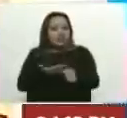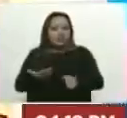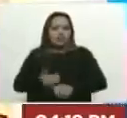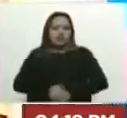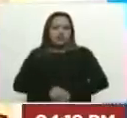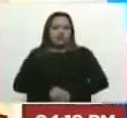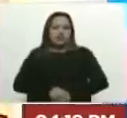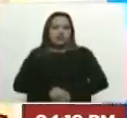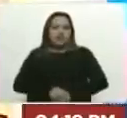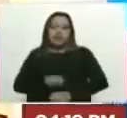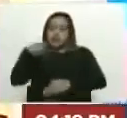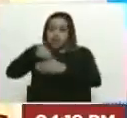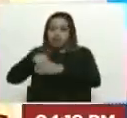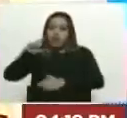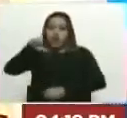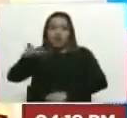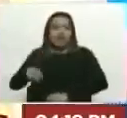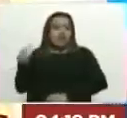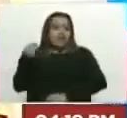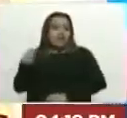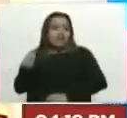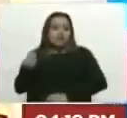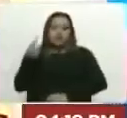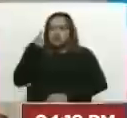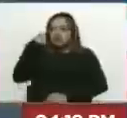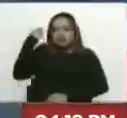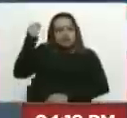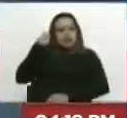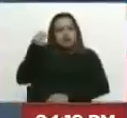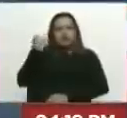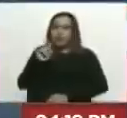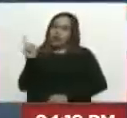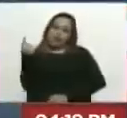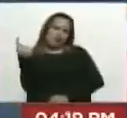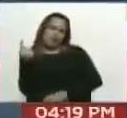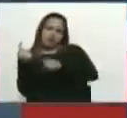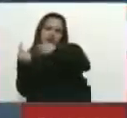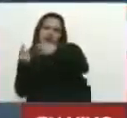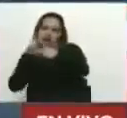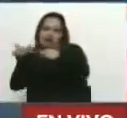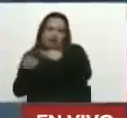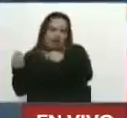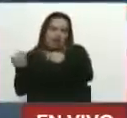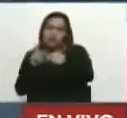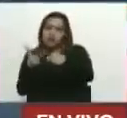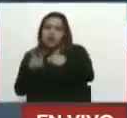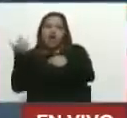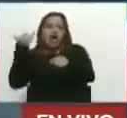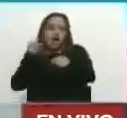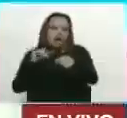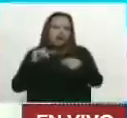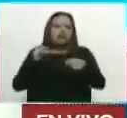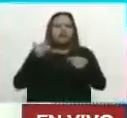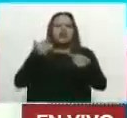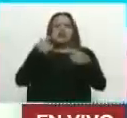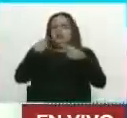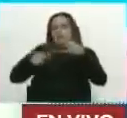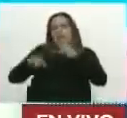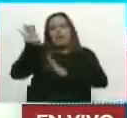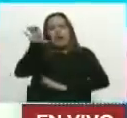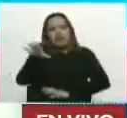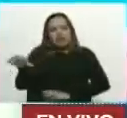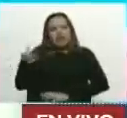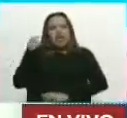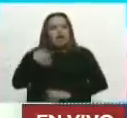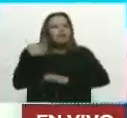en Italia que no creo que, no es el único ya, porque tenemos Hungría, Polonia, etcétera, pero